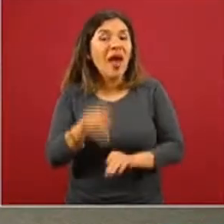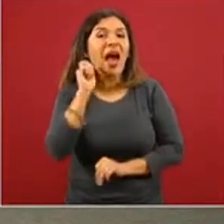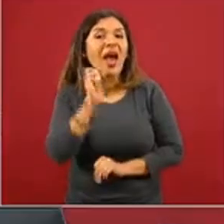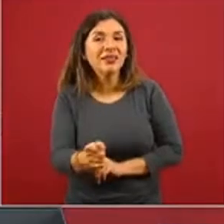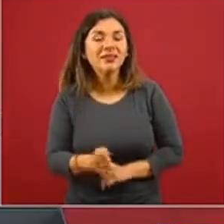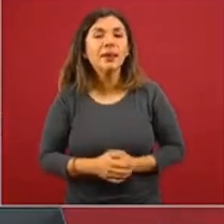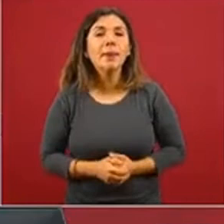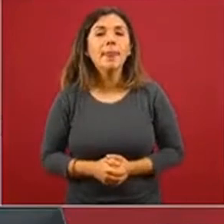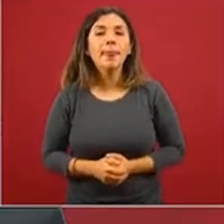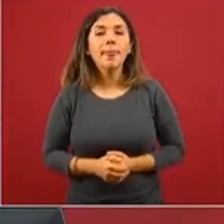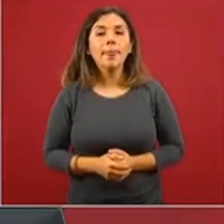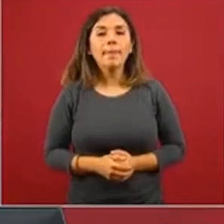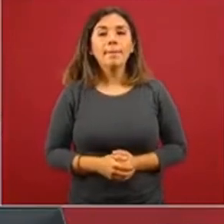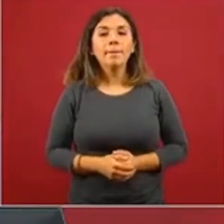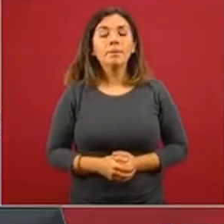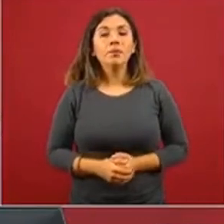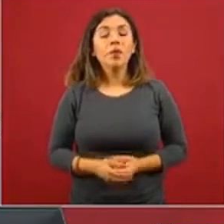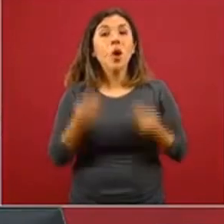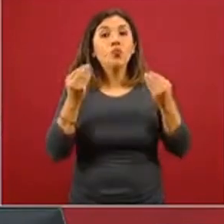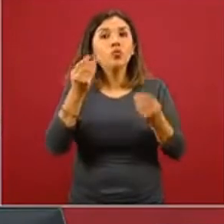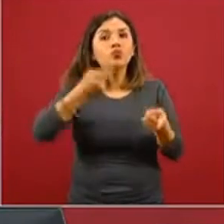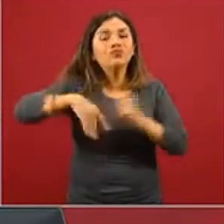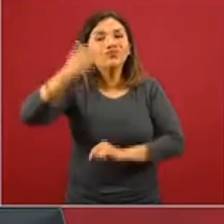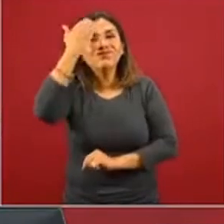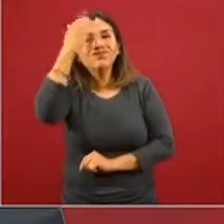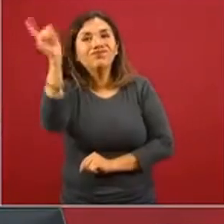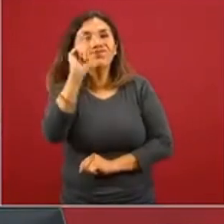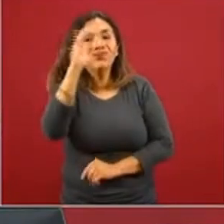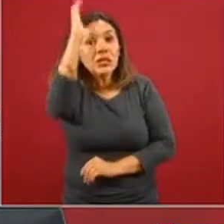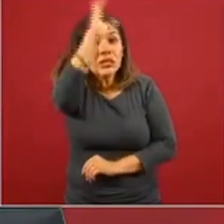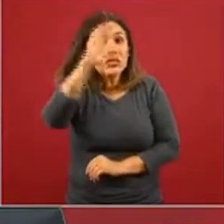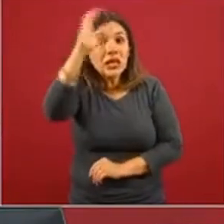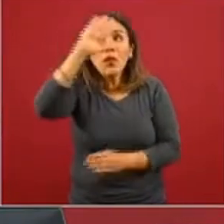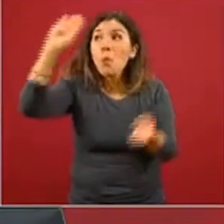es el desconocimiento científico mundial